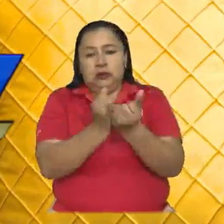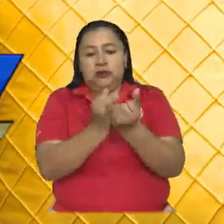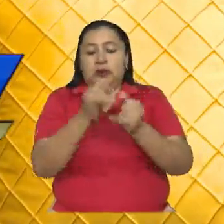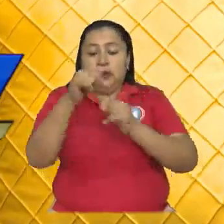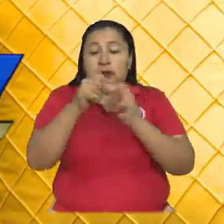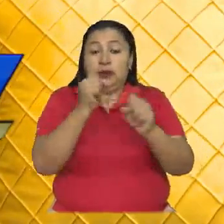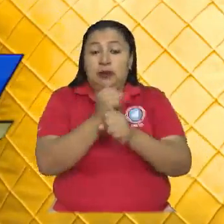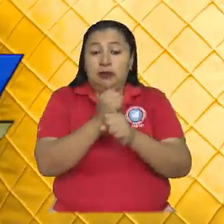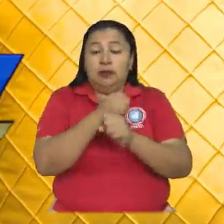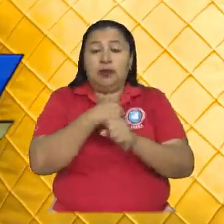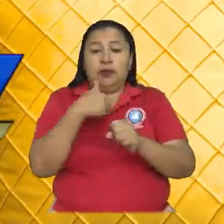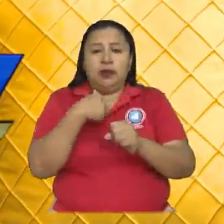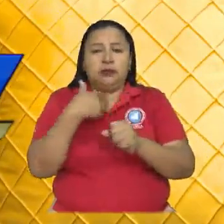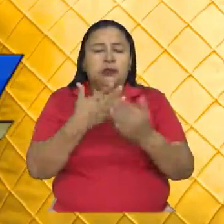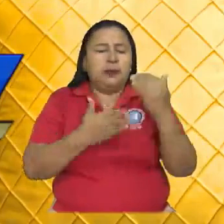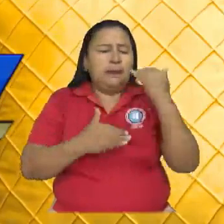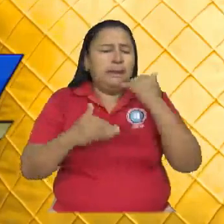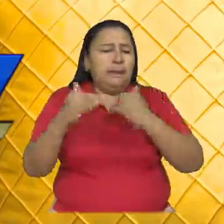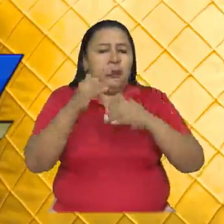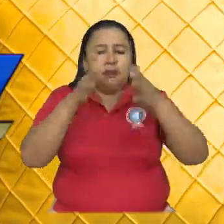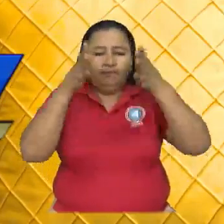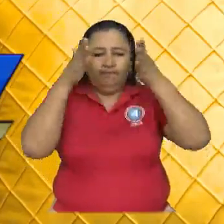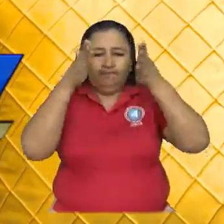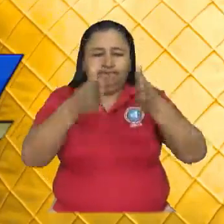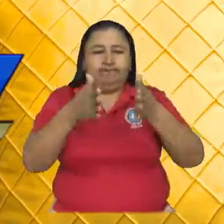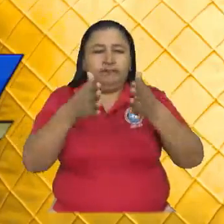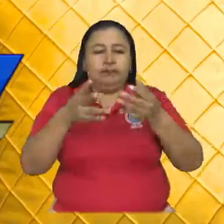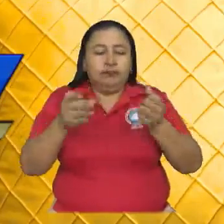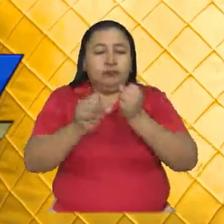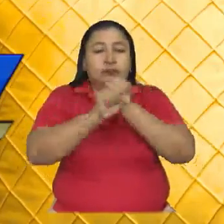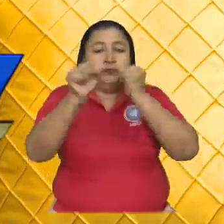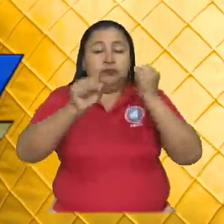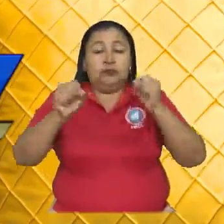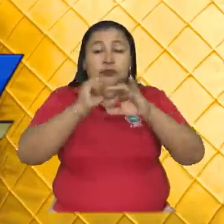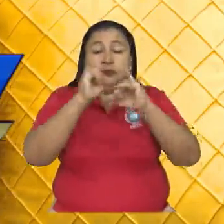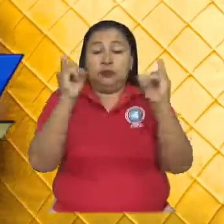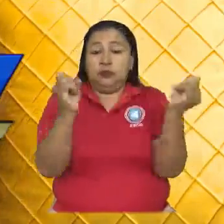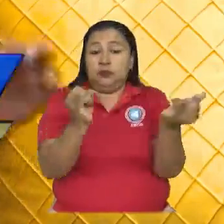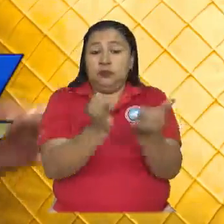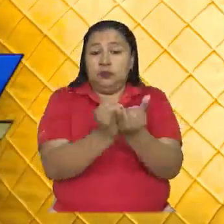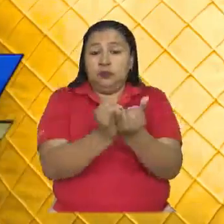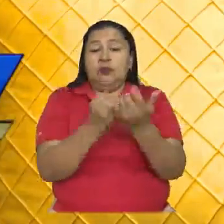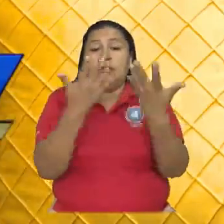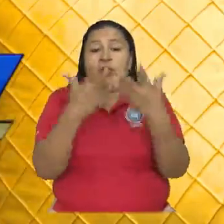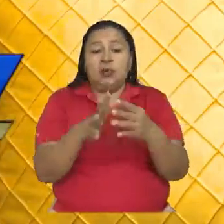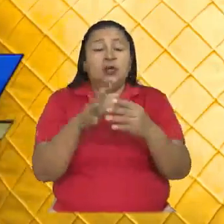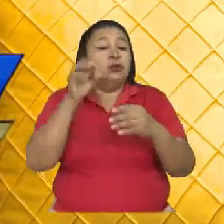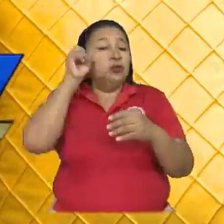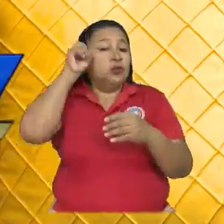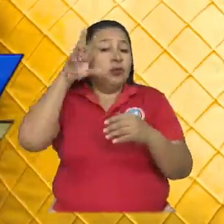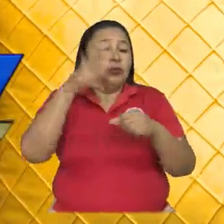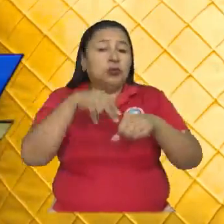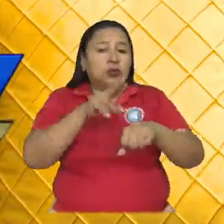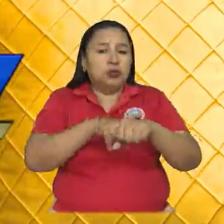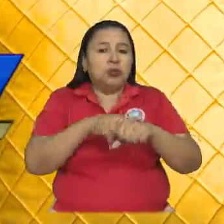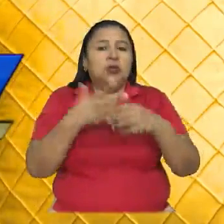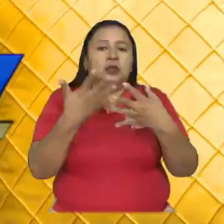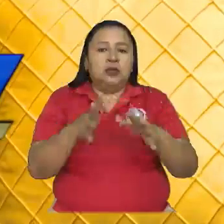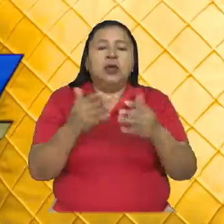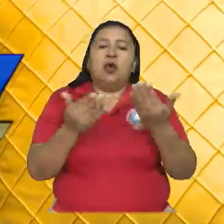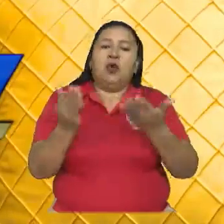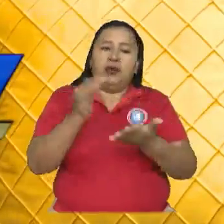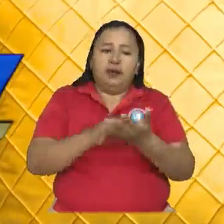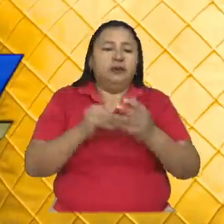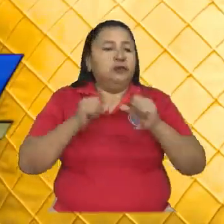año estaremos dando un mayor énfasis en la promoción internacional. Ya el turismo nacional está totalmente